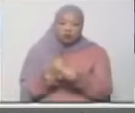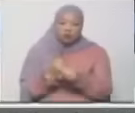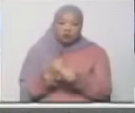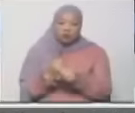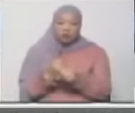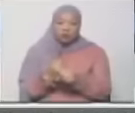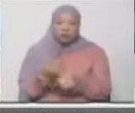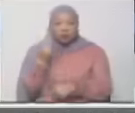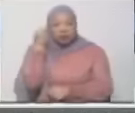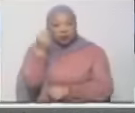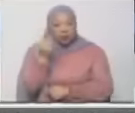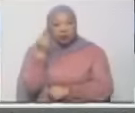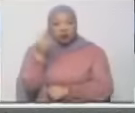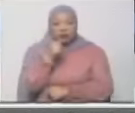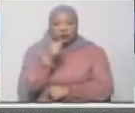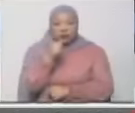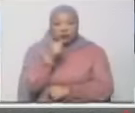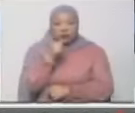Revisen.